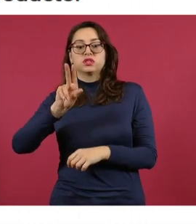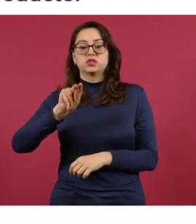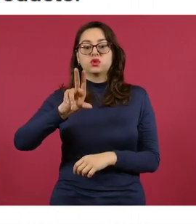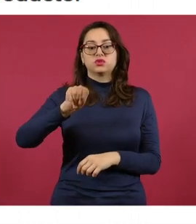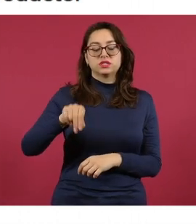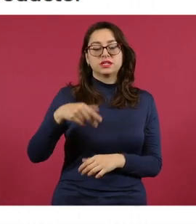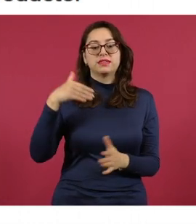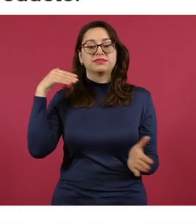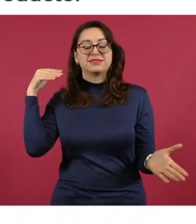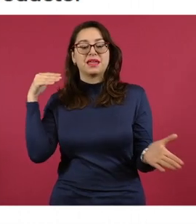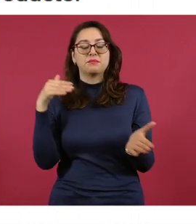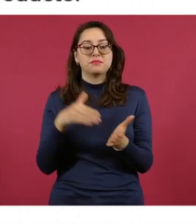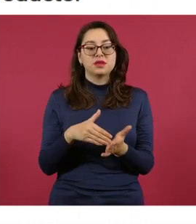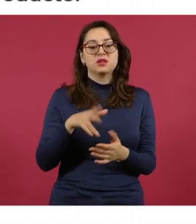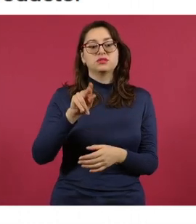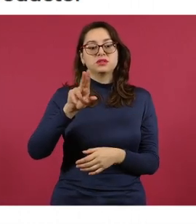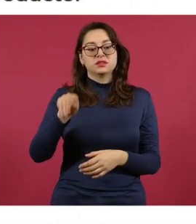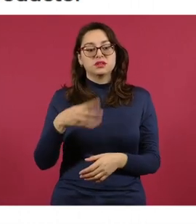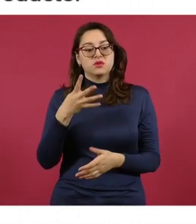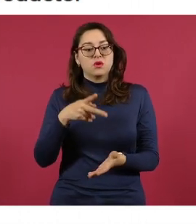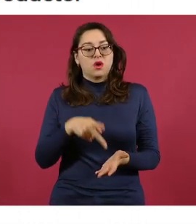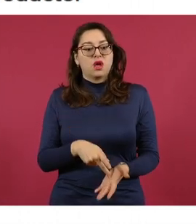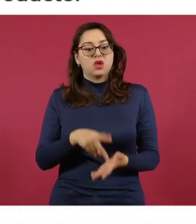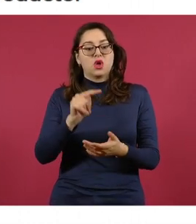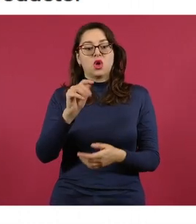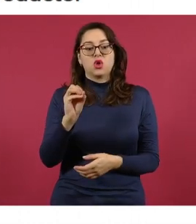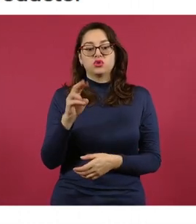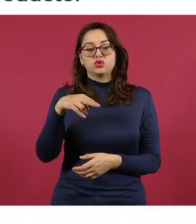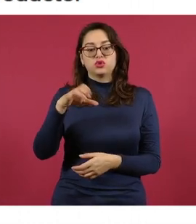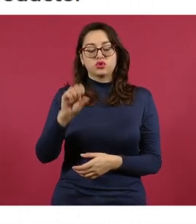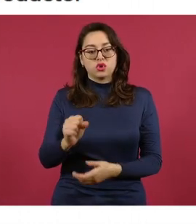880.564 toneladas de fertilizante a